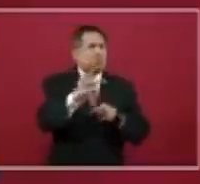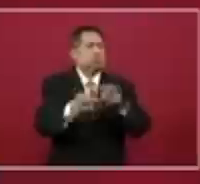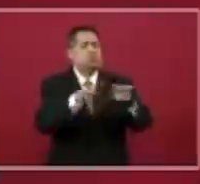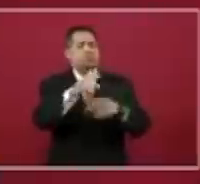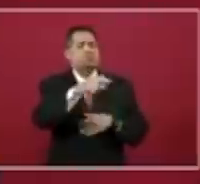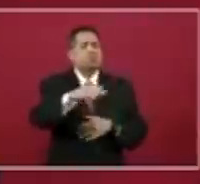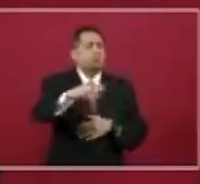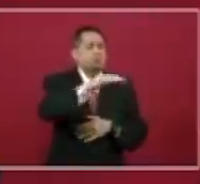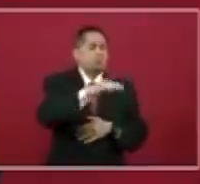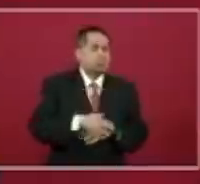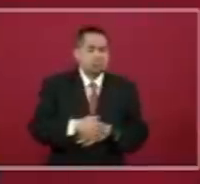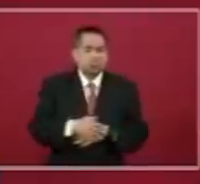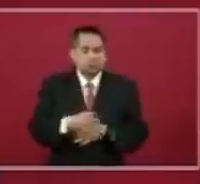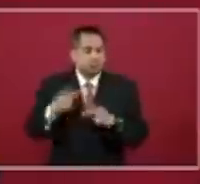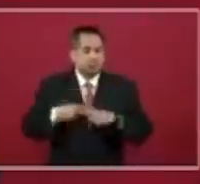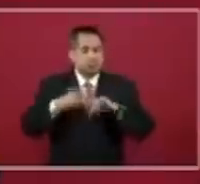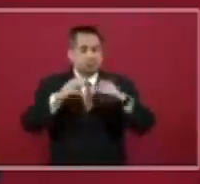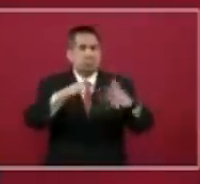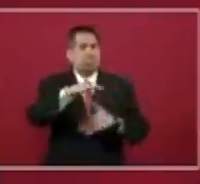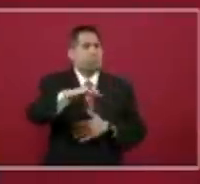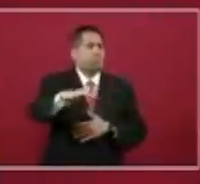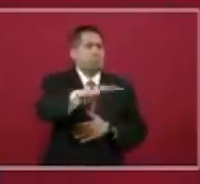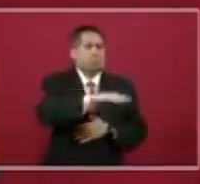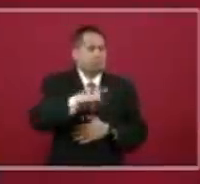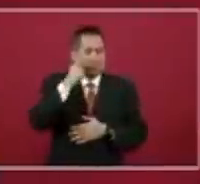que sean los ciudadanos los que decidan.